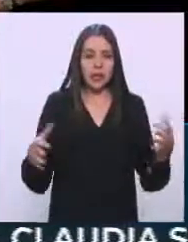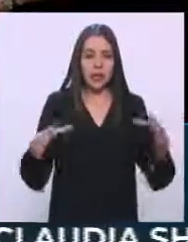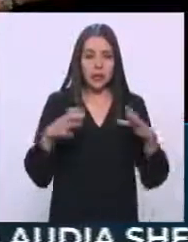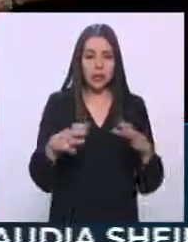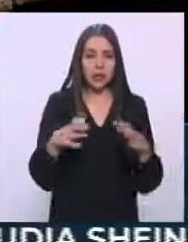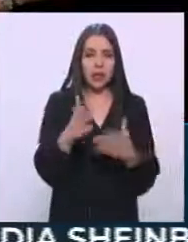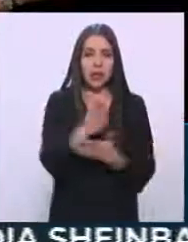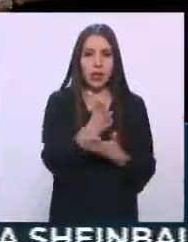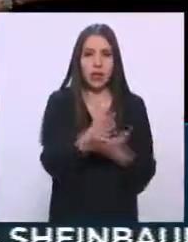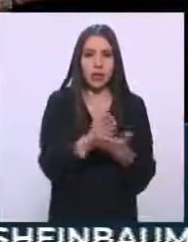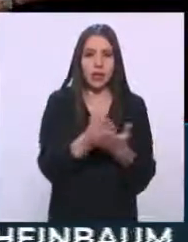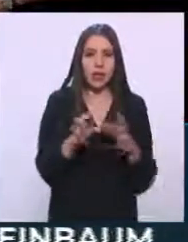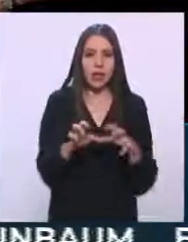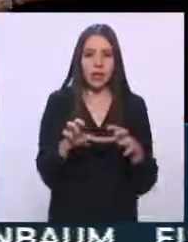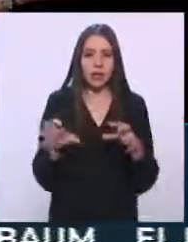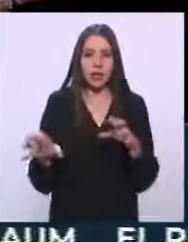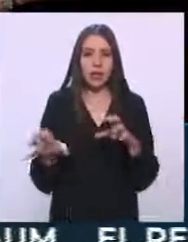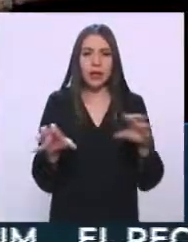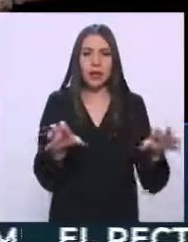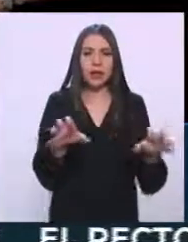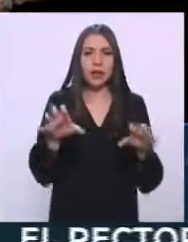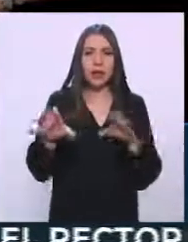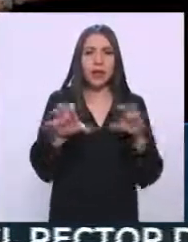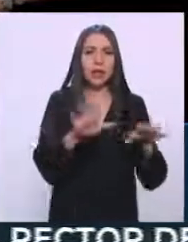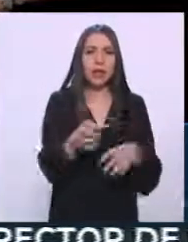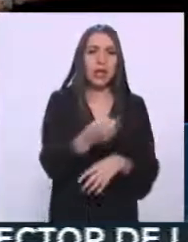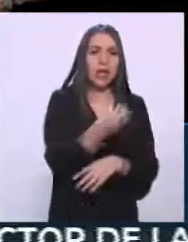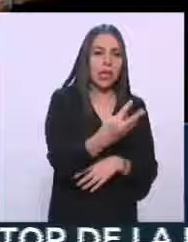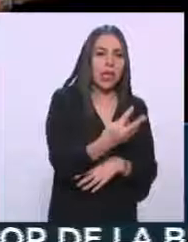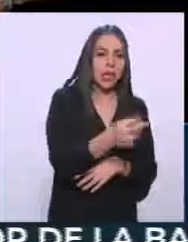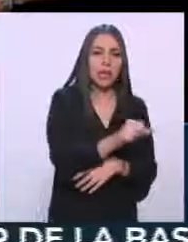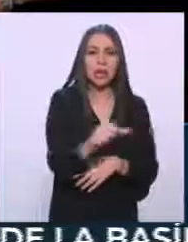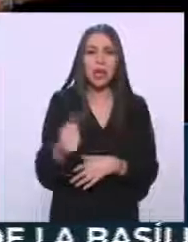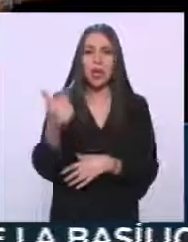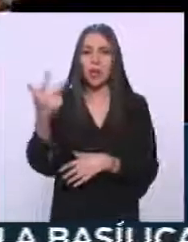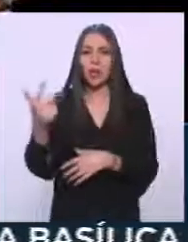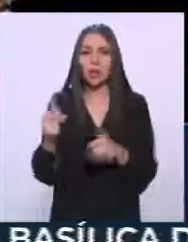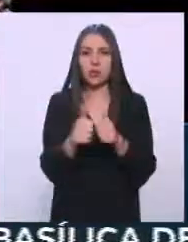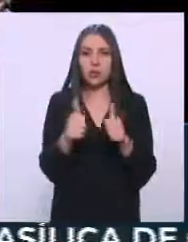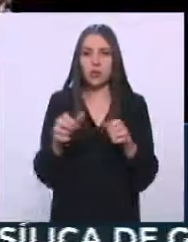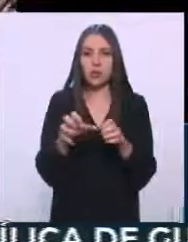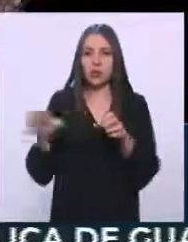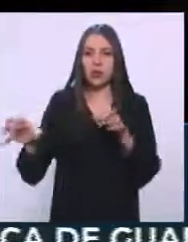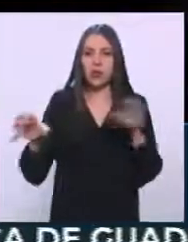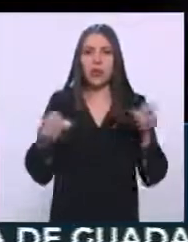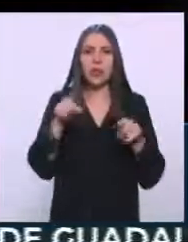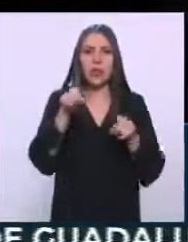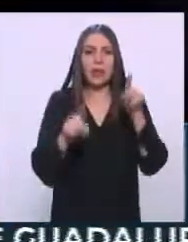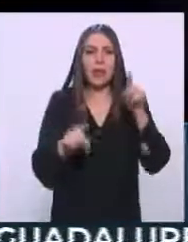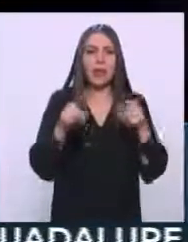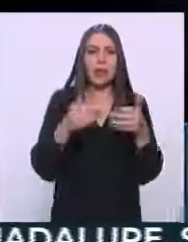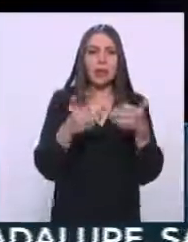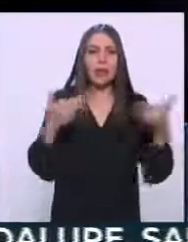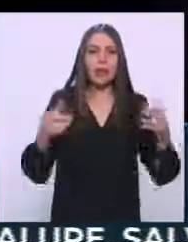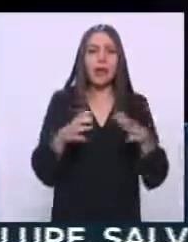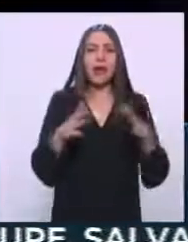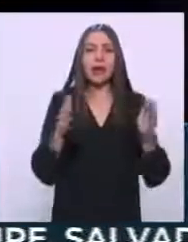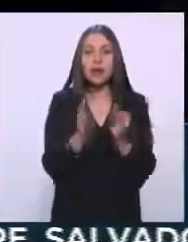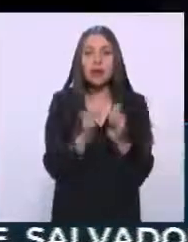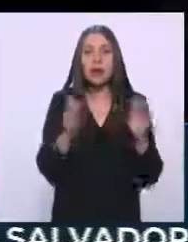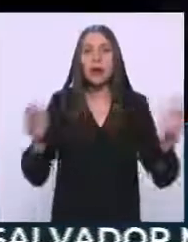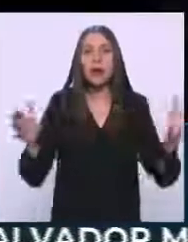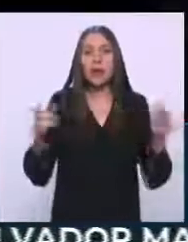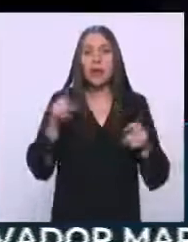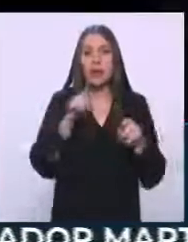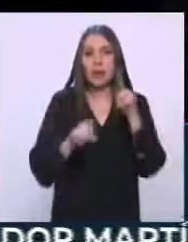en distritos de entre 3 y 8 representantes, de acuerdo a su peso geográfico, que son electos a partir de la